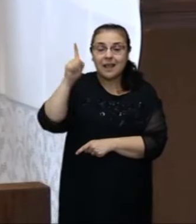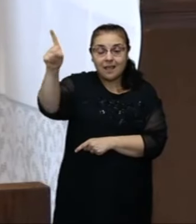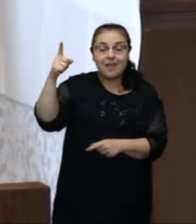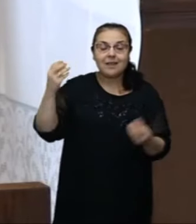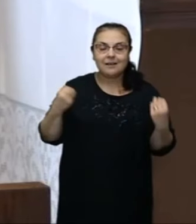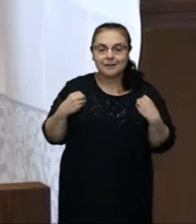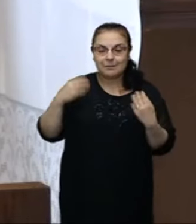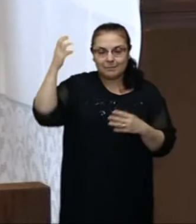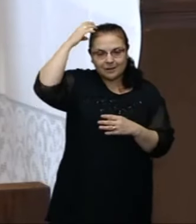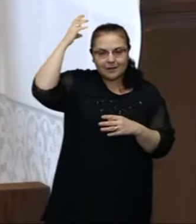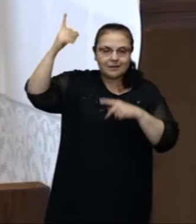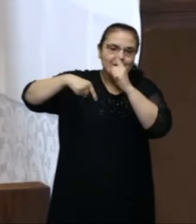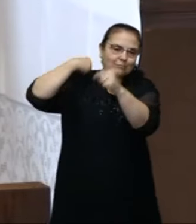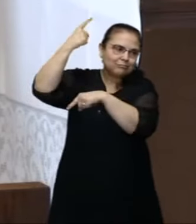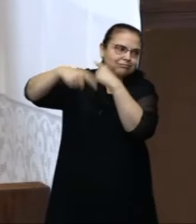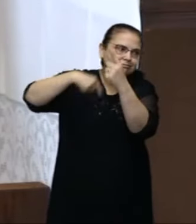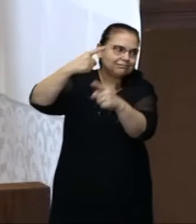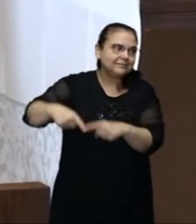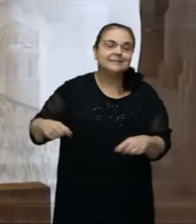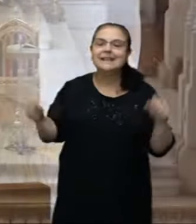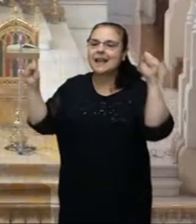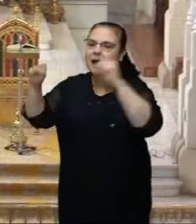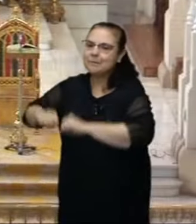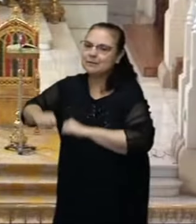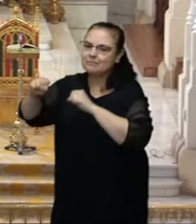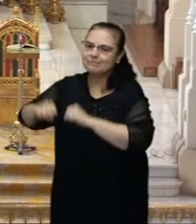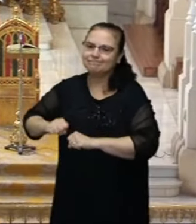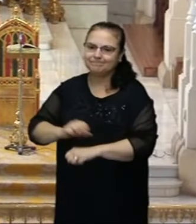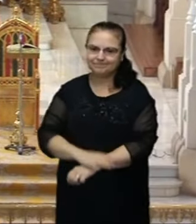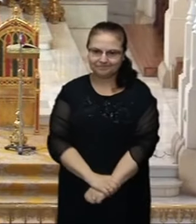vive y reina por los siglos de los siglos.